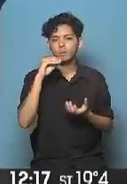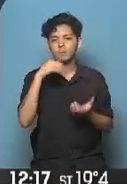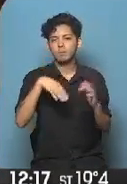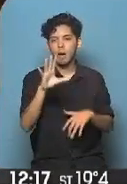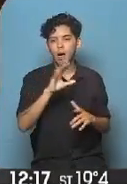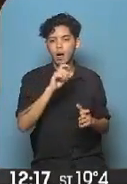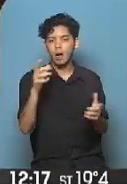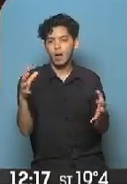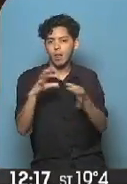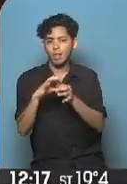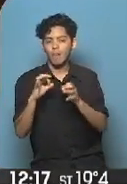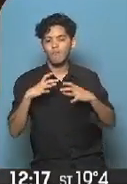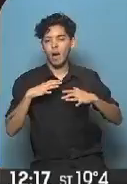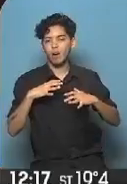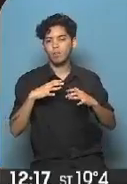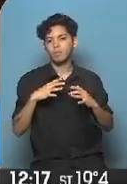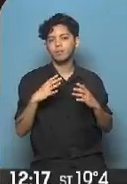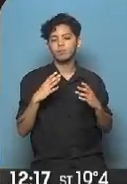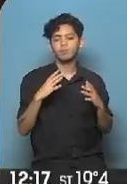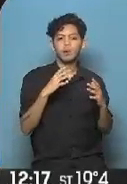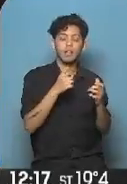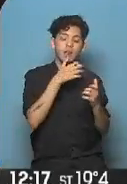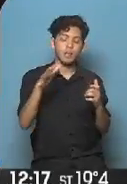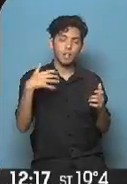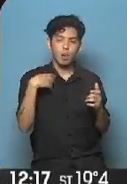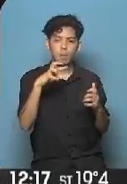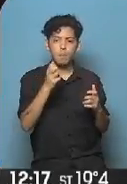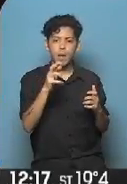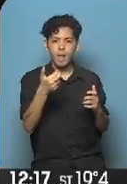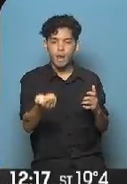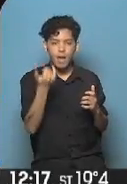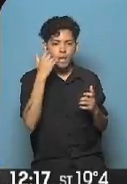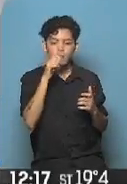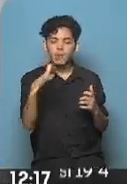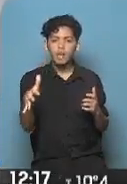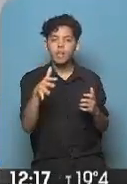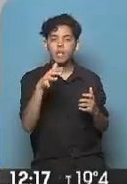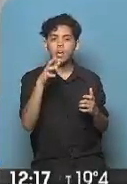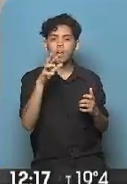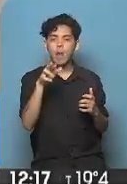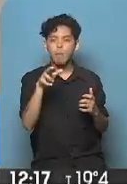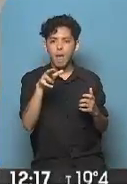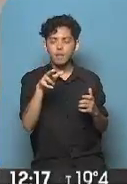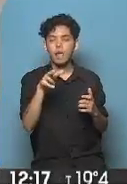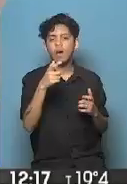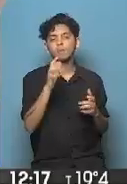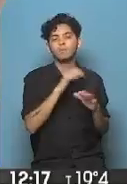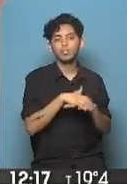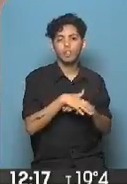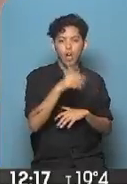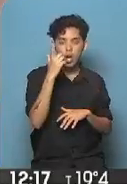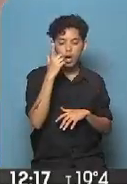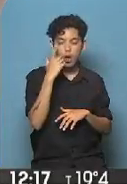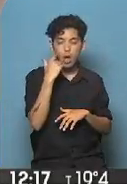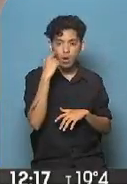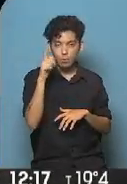Allí, de punta a punta del río, mezclando Paraná y Río de la Plata, va contando este calor, al calor misionero, es de Posadas,